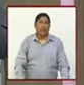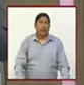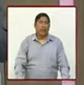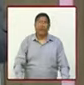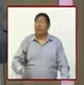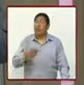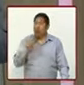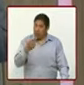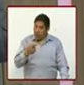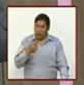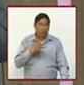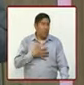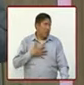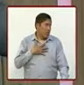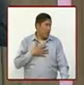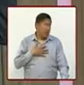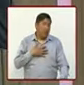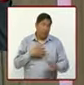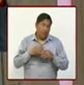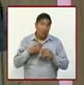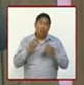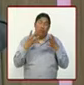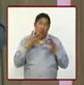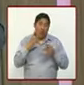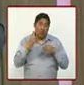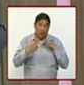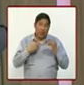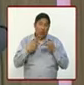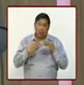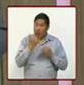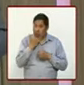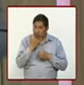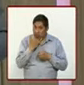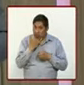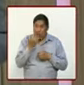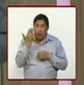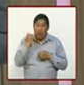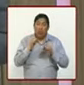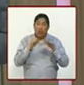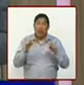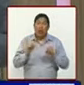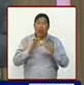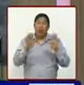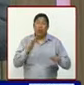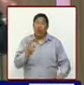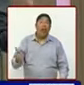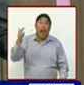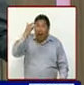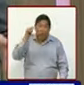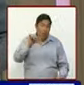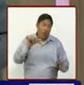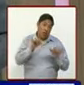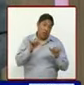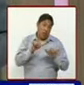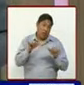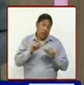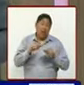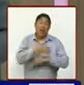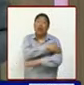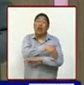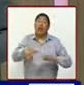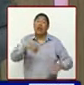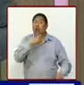Hay que decir algo, por favor, antes de ir con la siguiente nota, que tiene mucho que ver con lo que ha pasado el fin de semana en el Alto con relación al Río